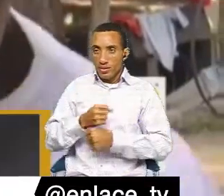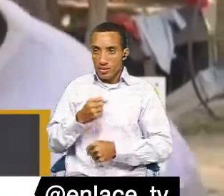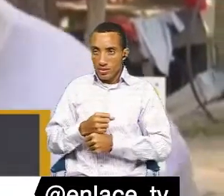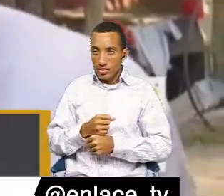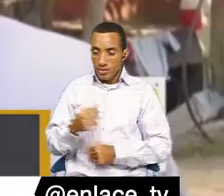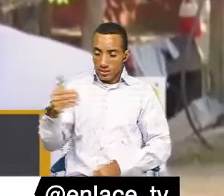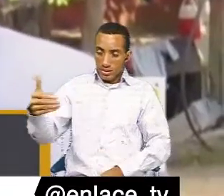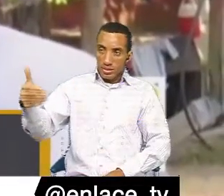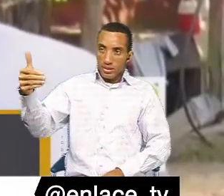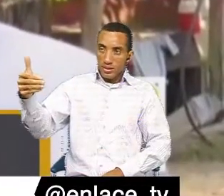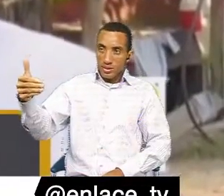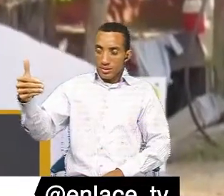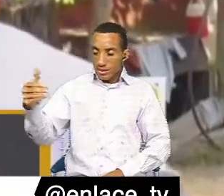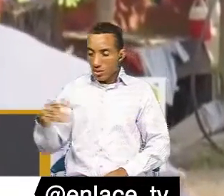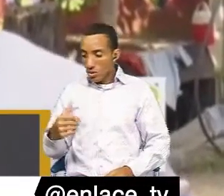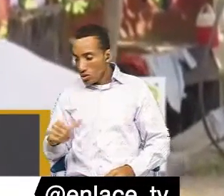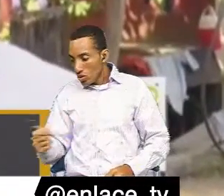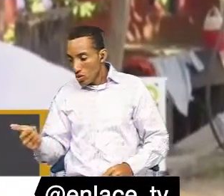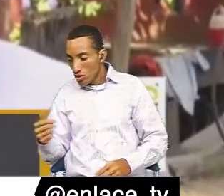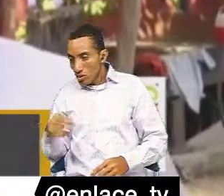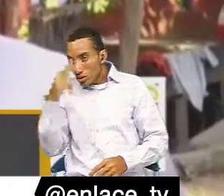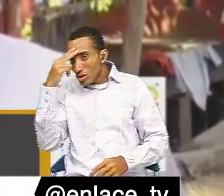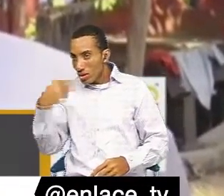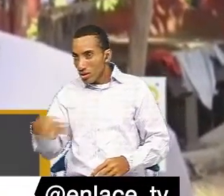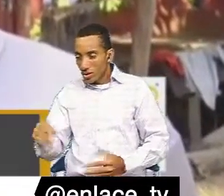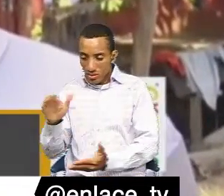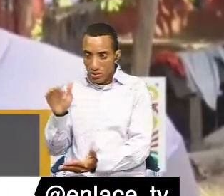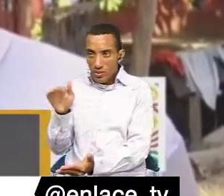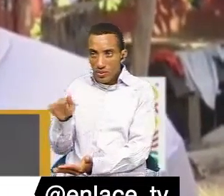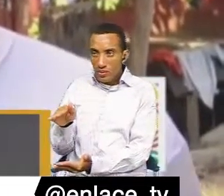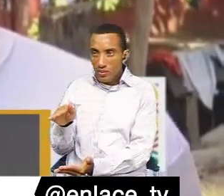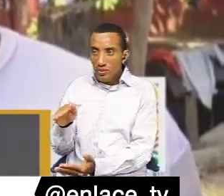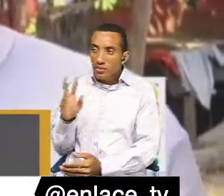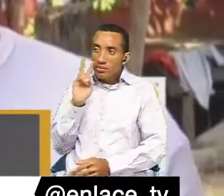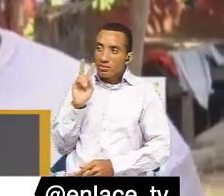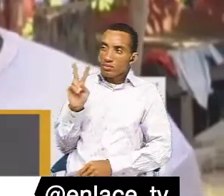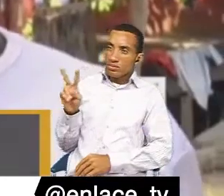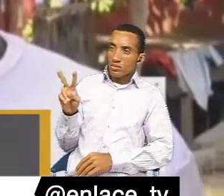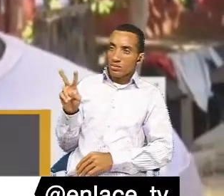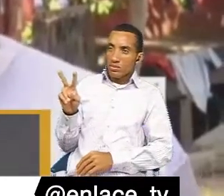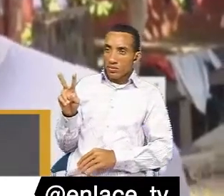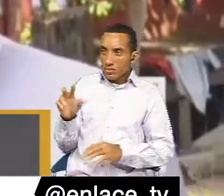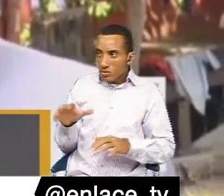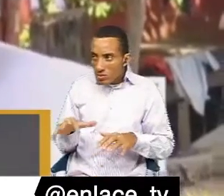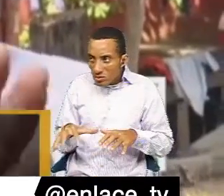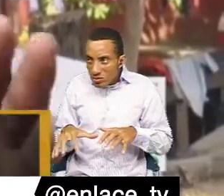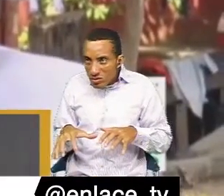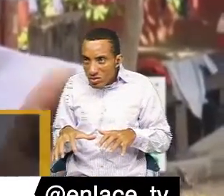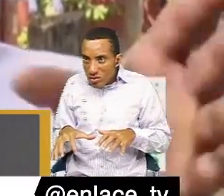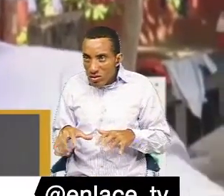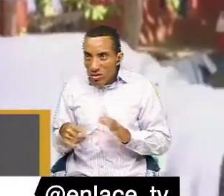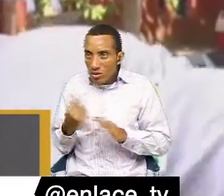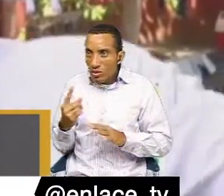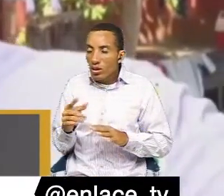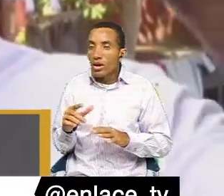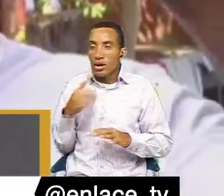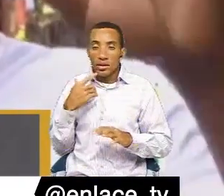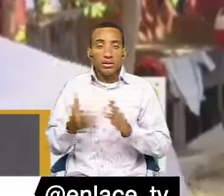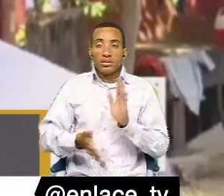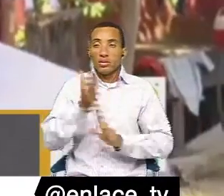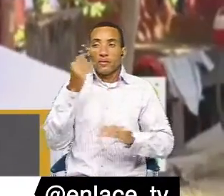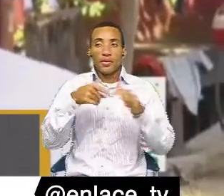menos, tiene un cachorrito como así. Y no, lo vimos y él a lo que nos vio se gruñó así de una vez, pero él de una vez a lo que nos vio salió y se metió por